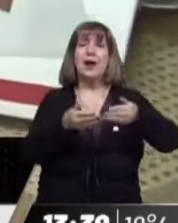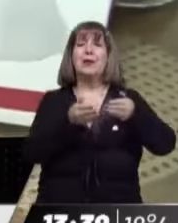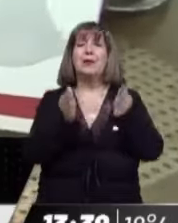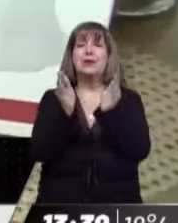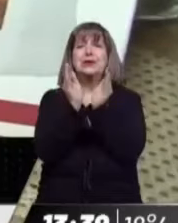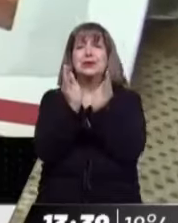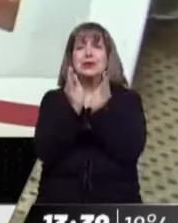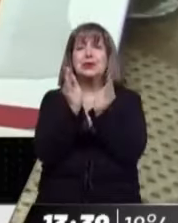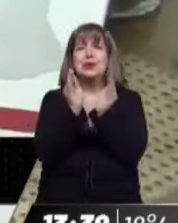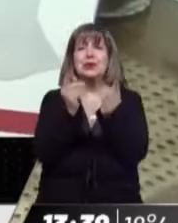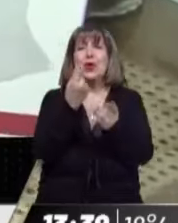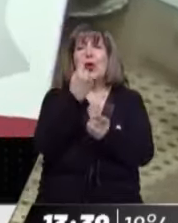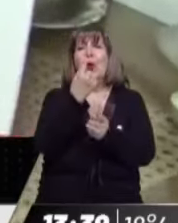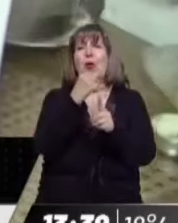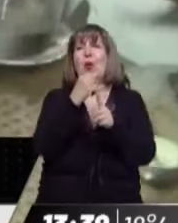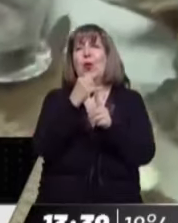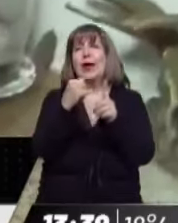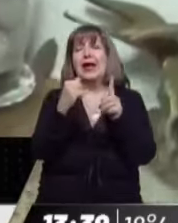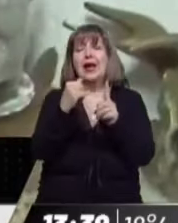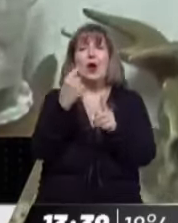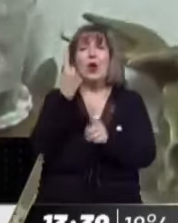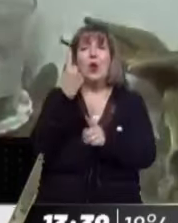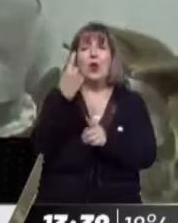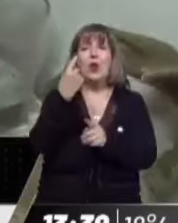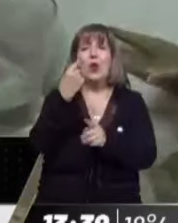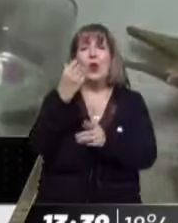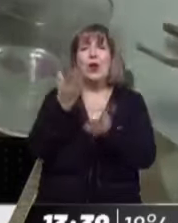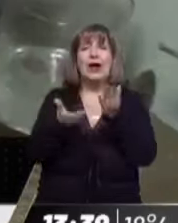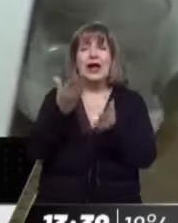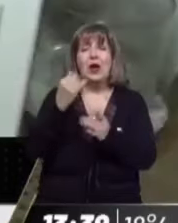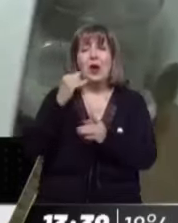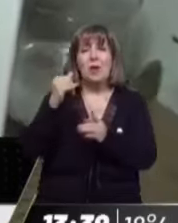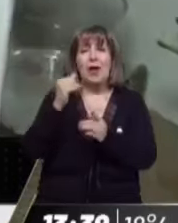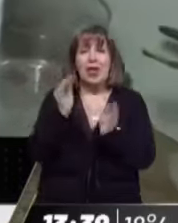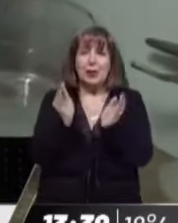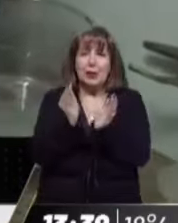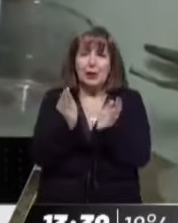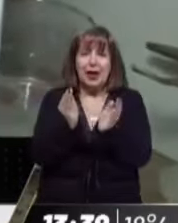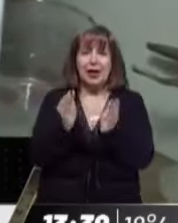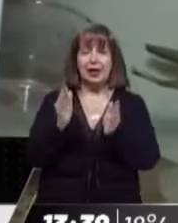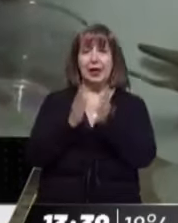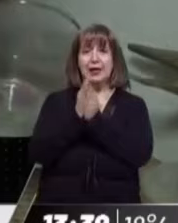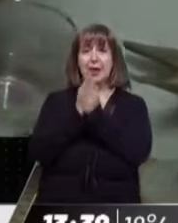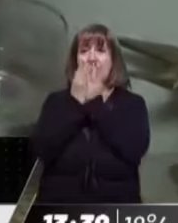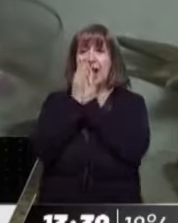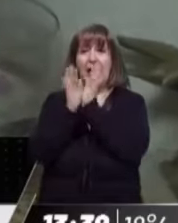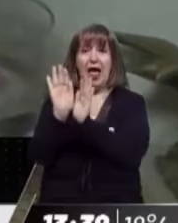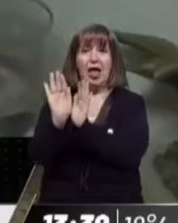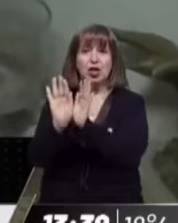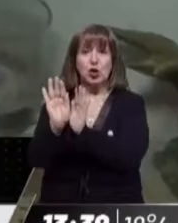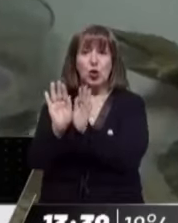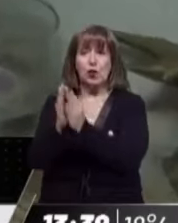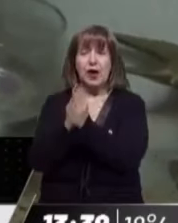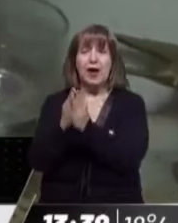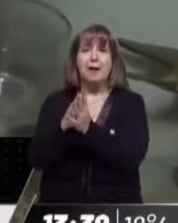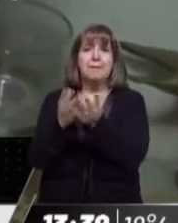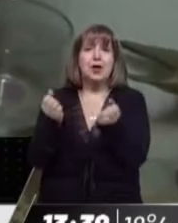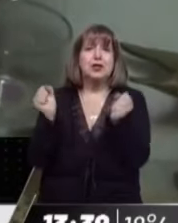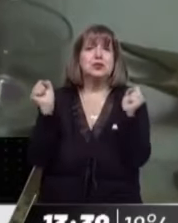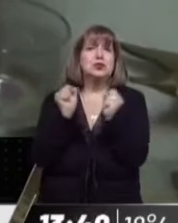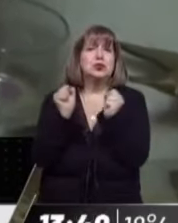prematuros de 1 kg y medio para arriba de peso y esta es la estufa porque claro en un ambiente